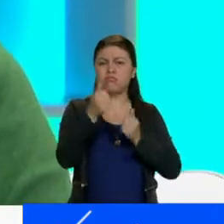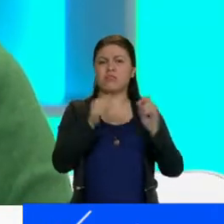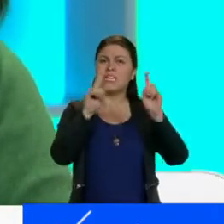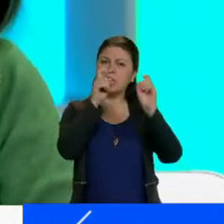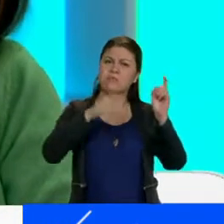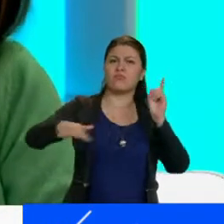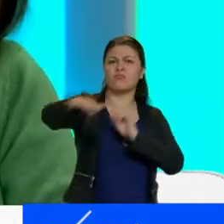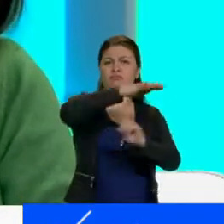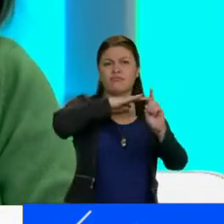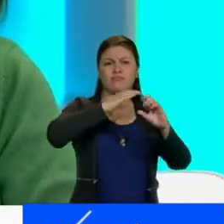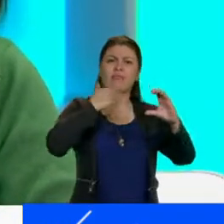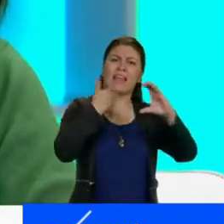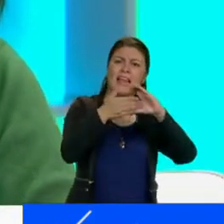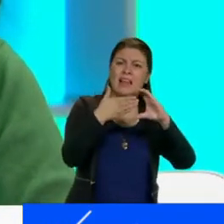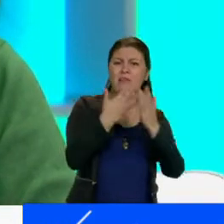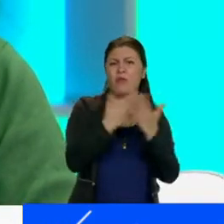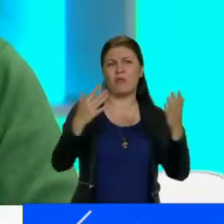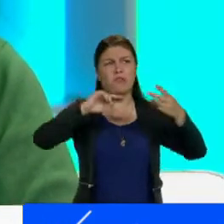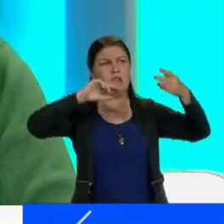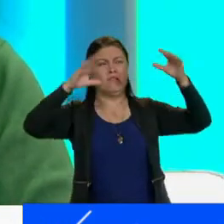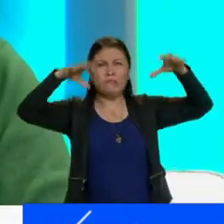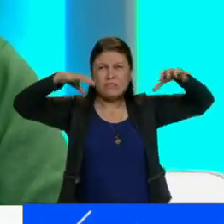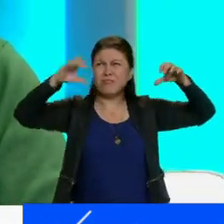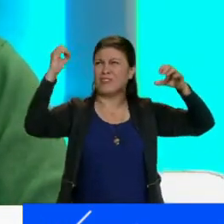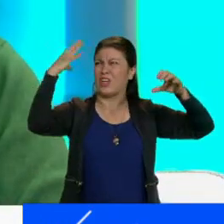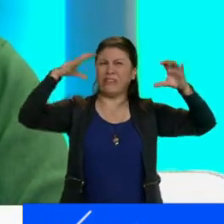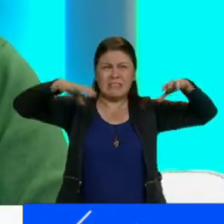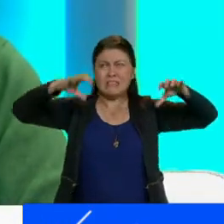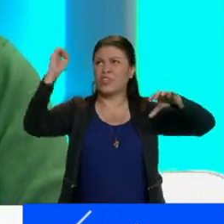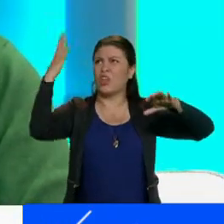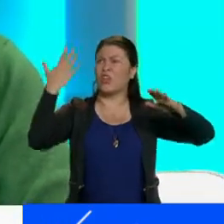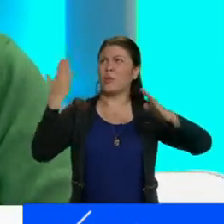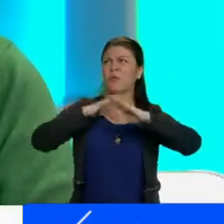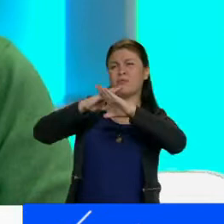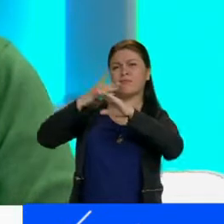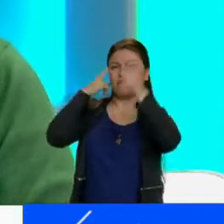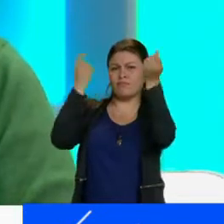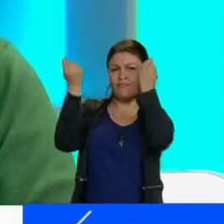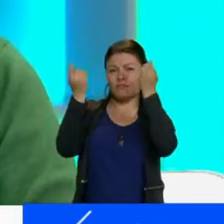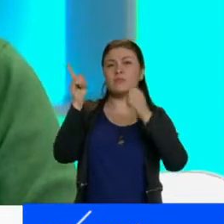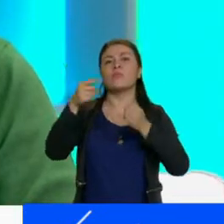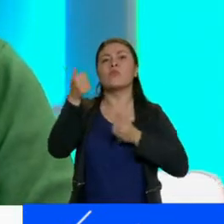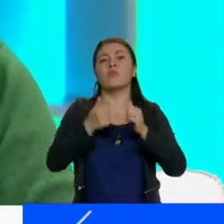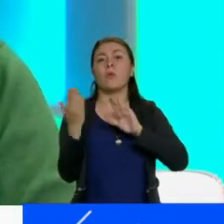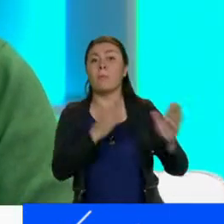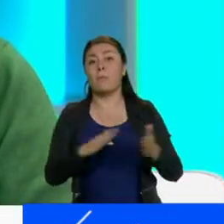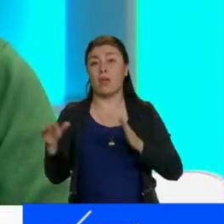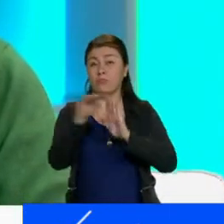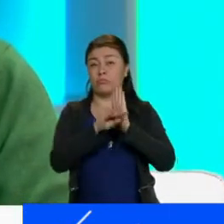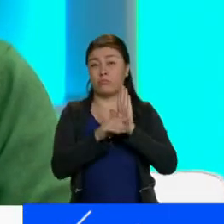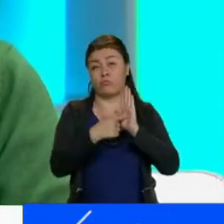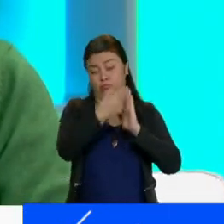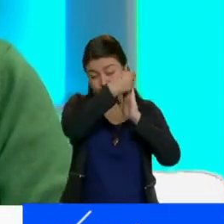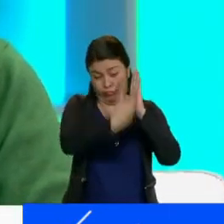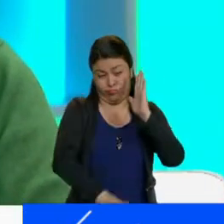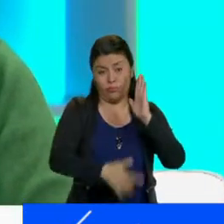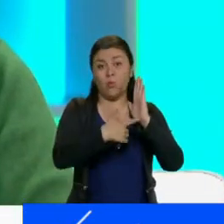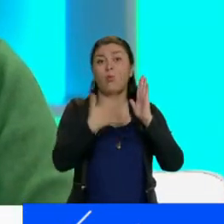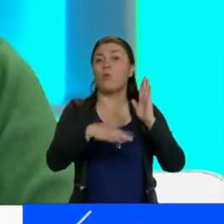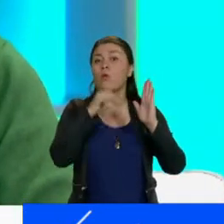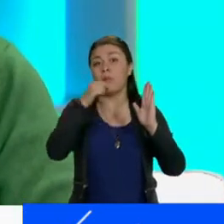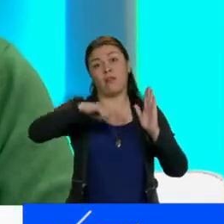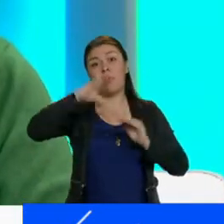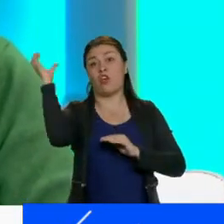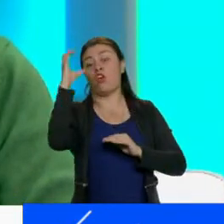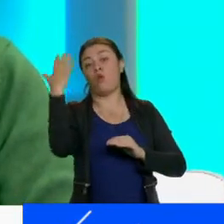ese entonces no existía. Hay planes integrales de cambio climático en el territorio. Planes y políticas hay muchas. Este país es bueno con